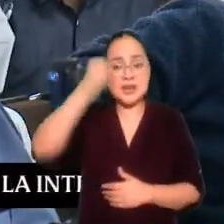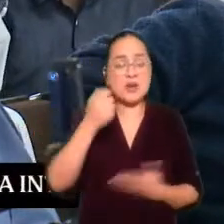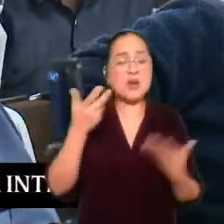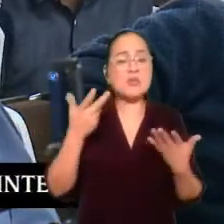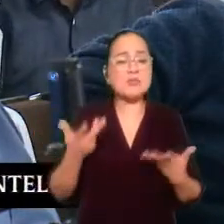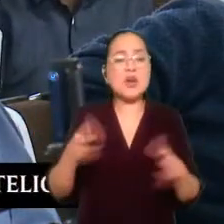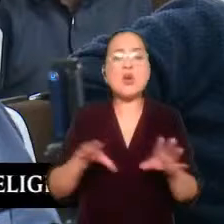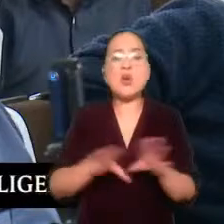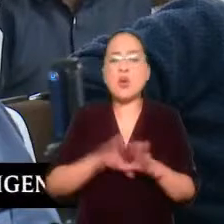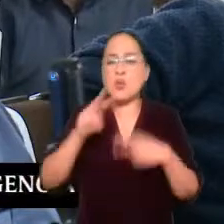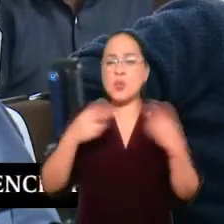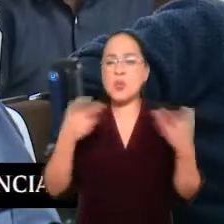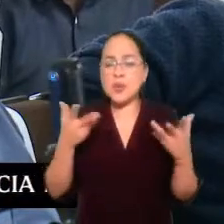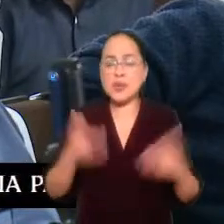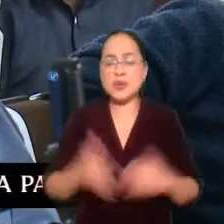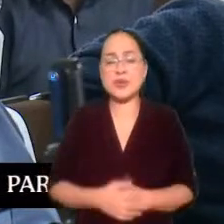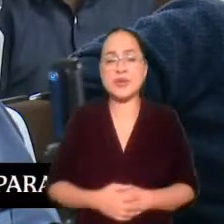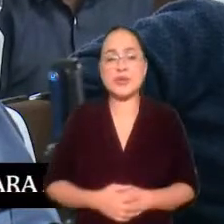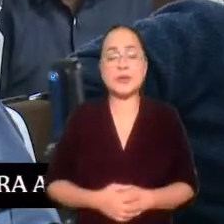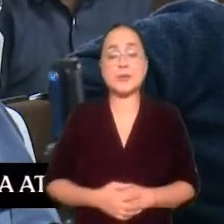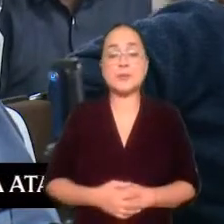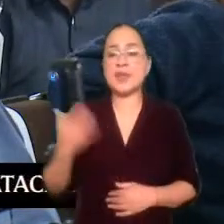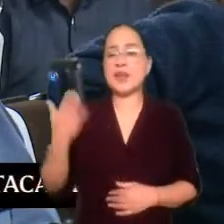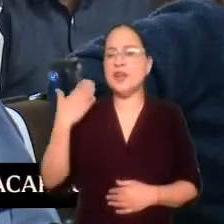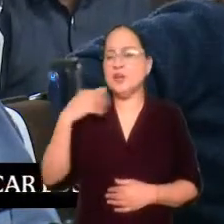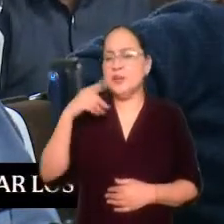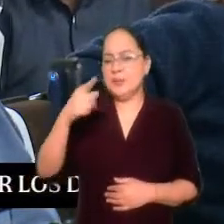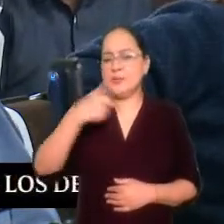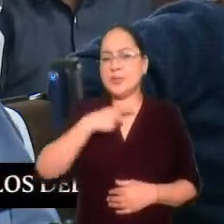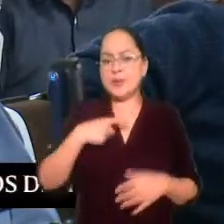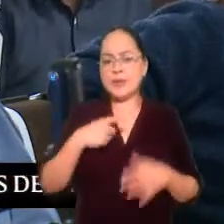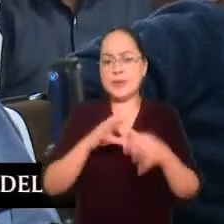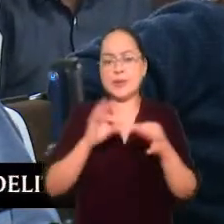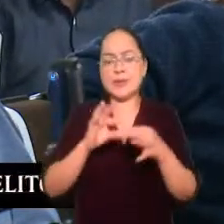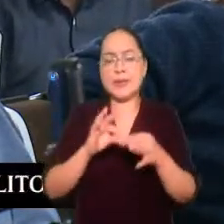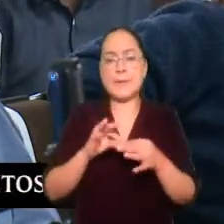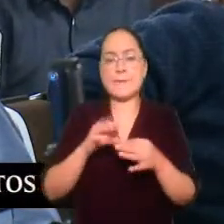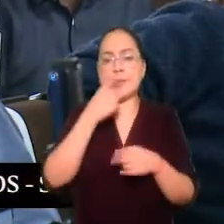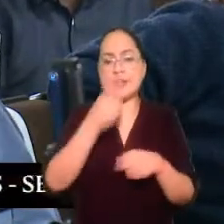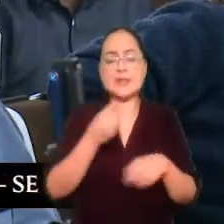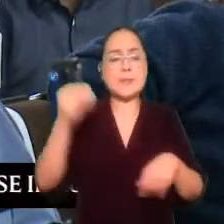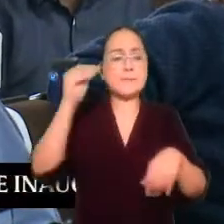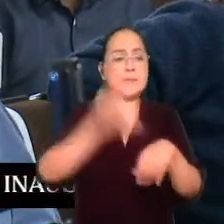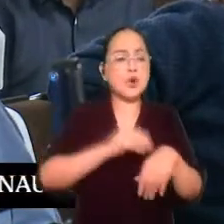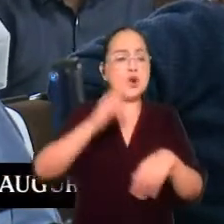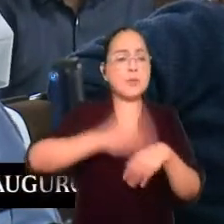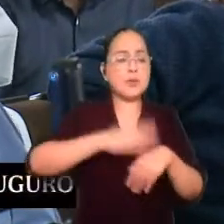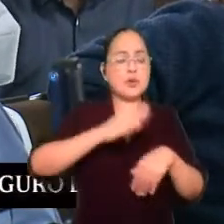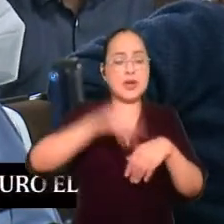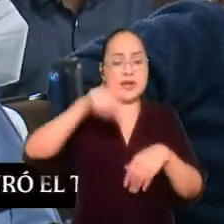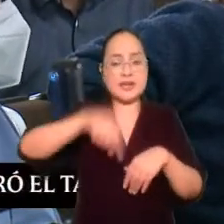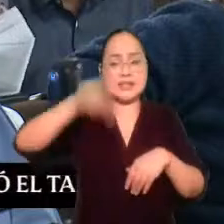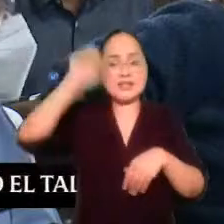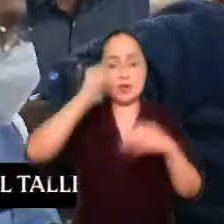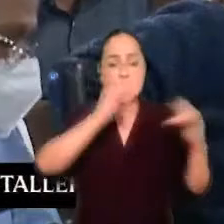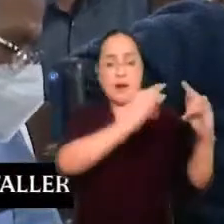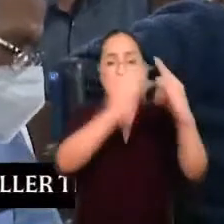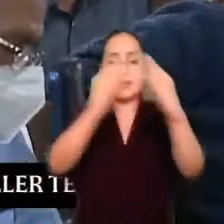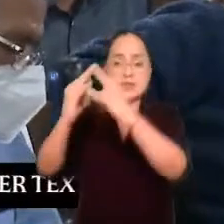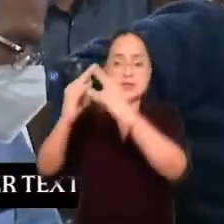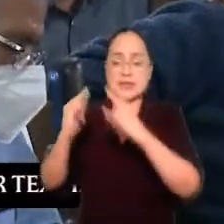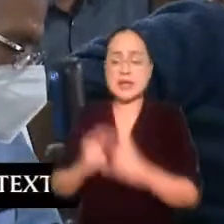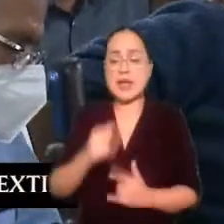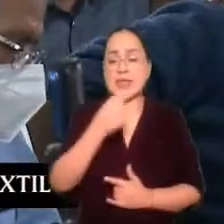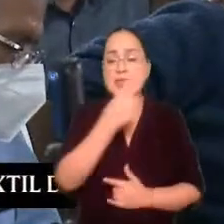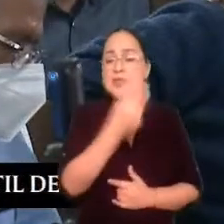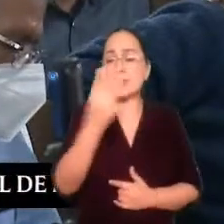unas semanas comentaba usted que al menos se iban a instalar 3 campamentos aquí en Sinaloa de la Guardia Nacional. Saber